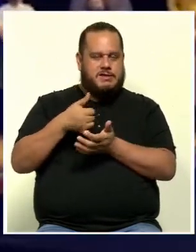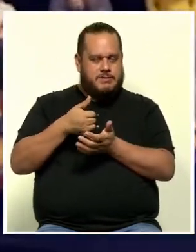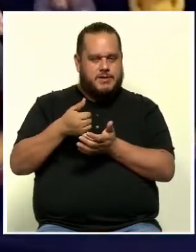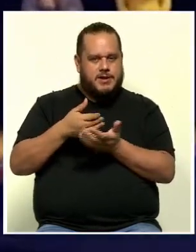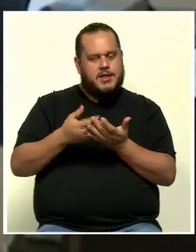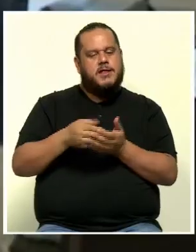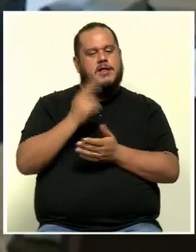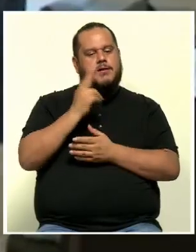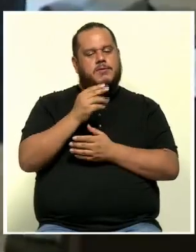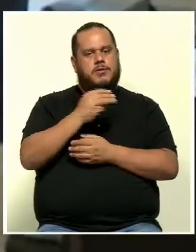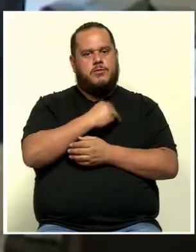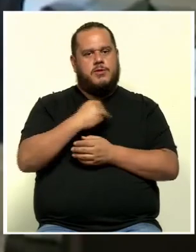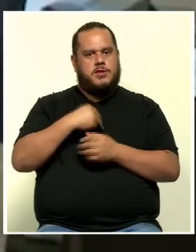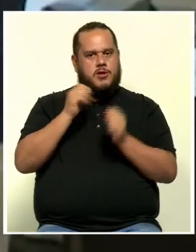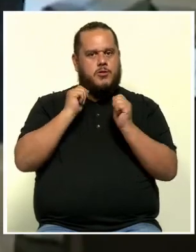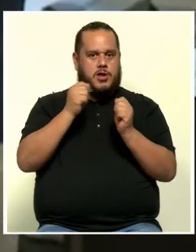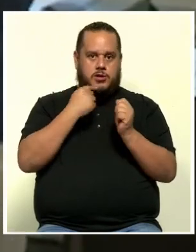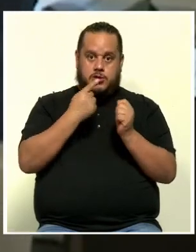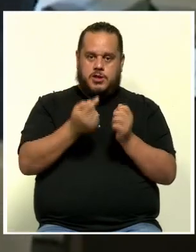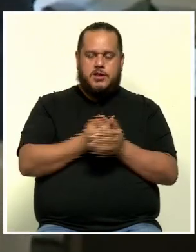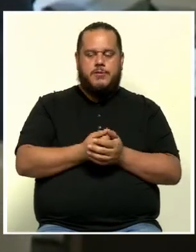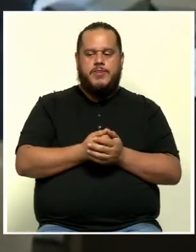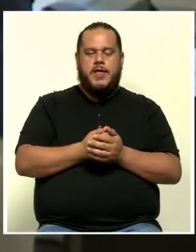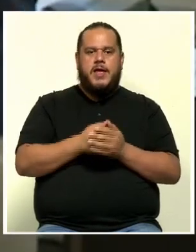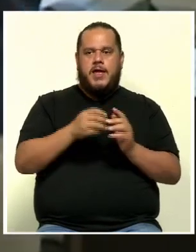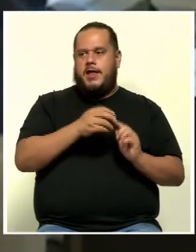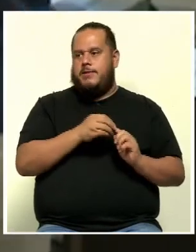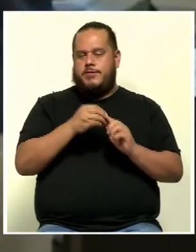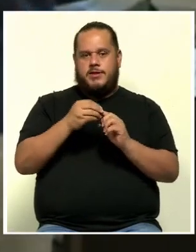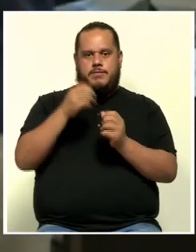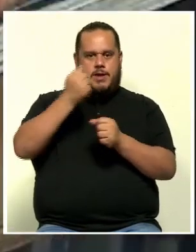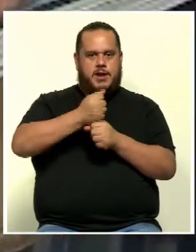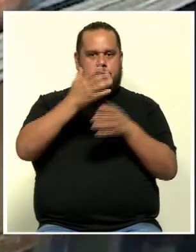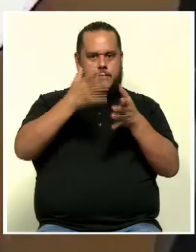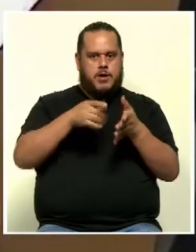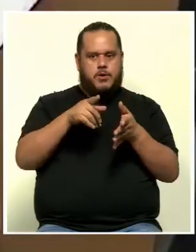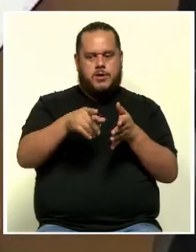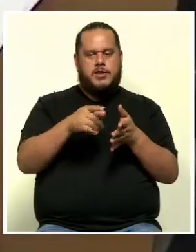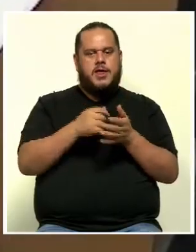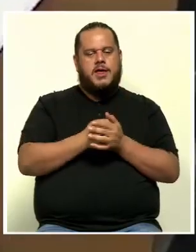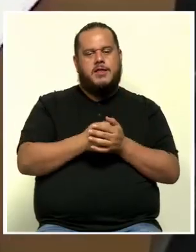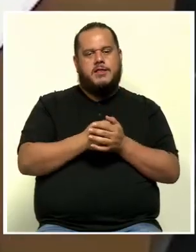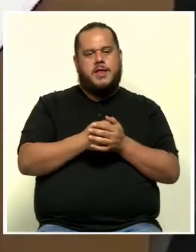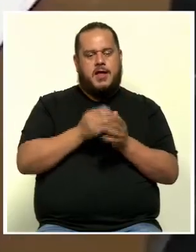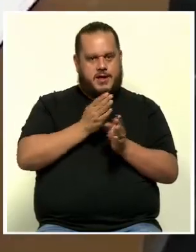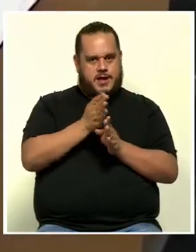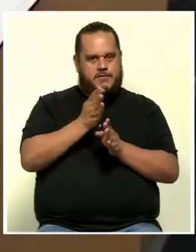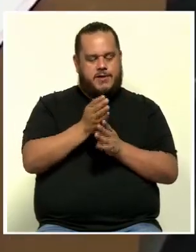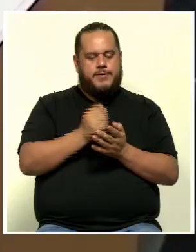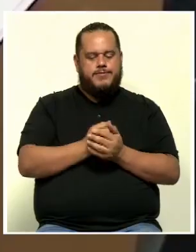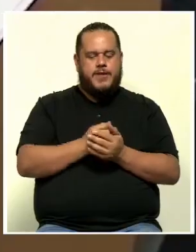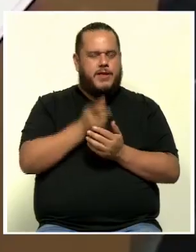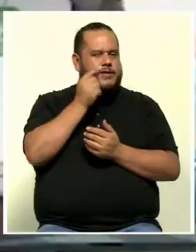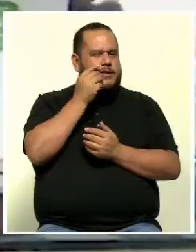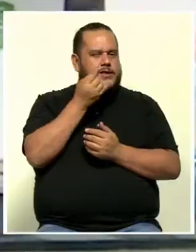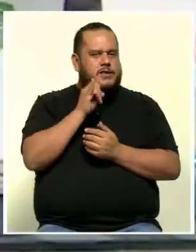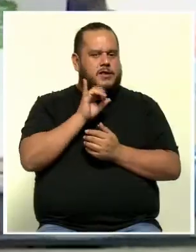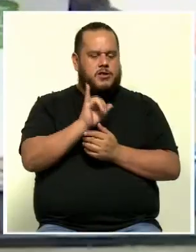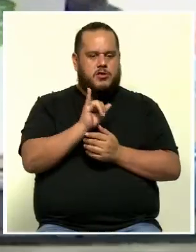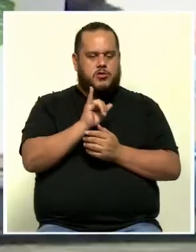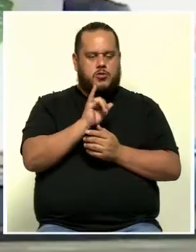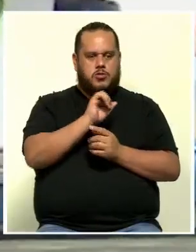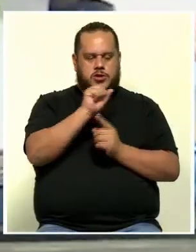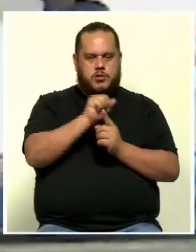el mismo Ministerio de Educación Pública, el principal empleador de esta rama. Aún está por verse sus efectos con su